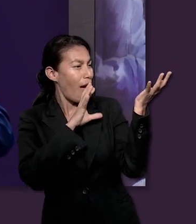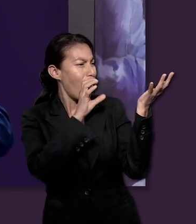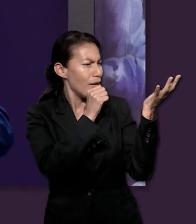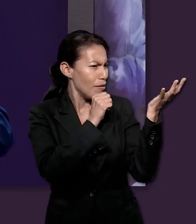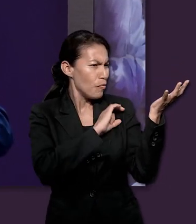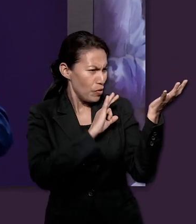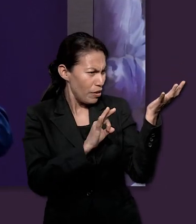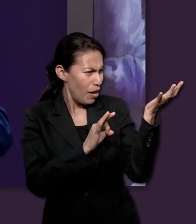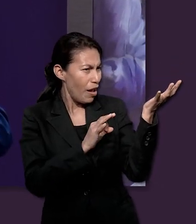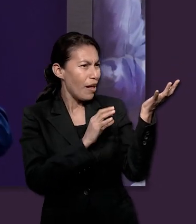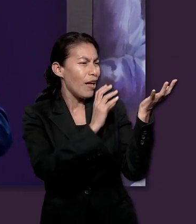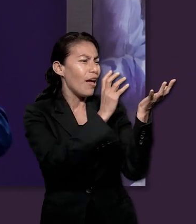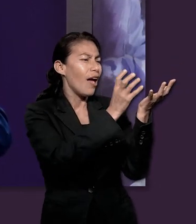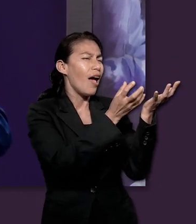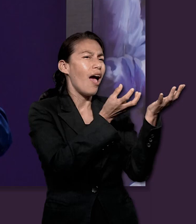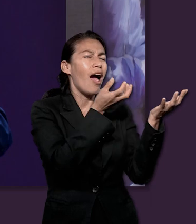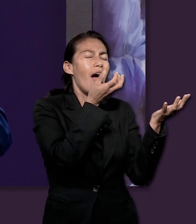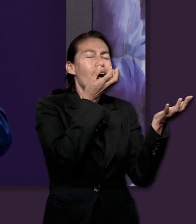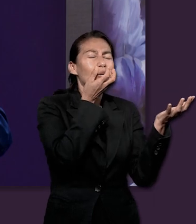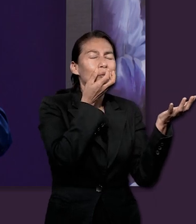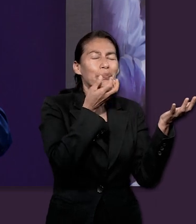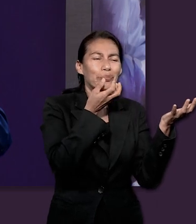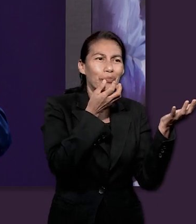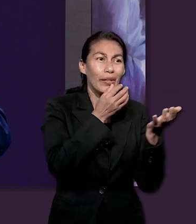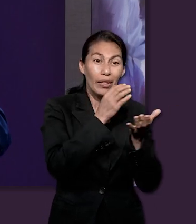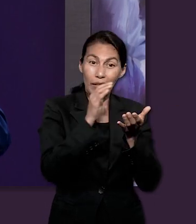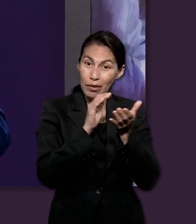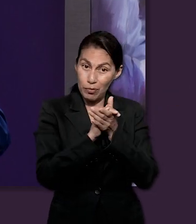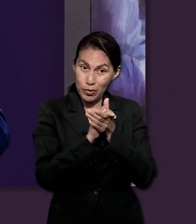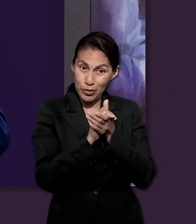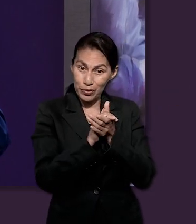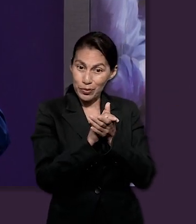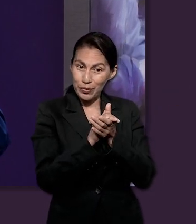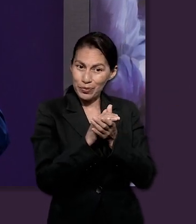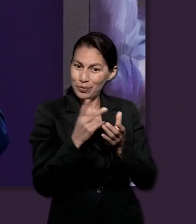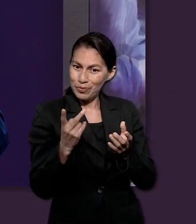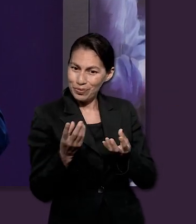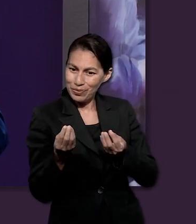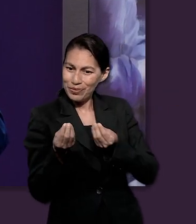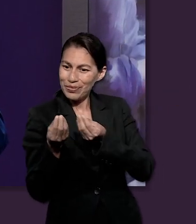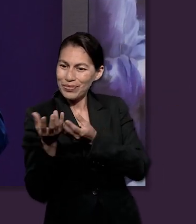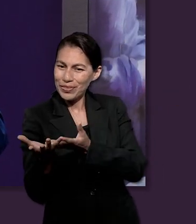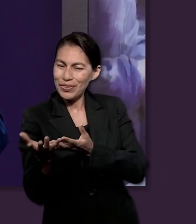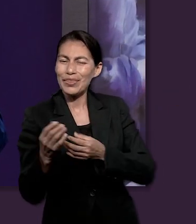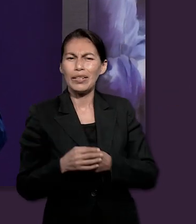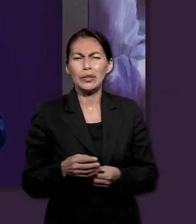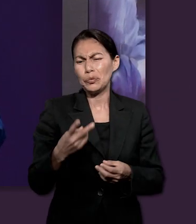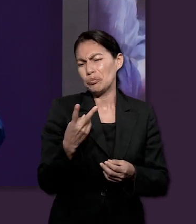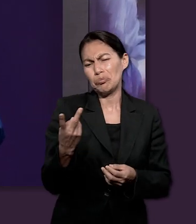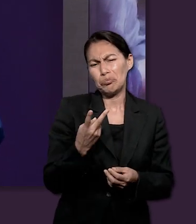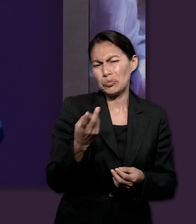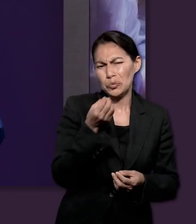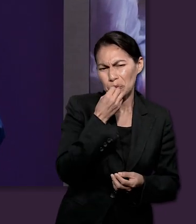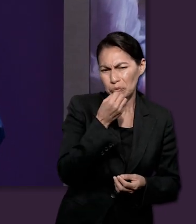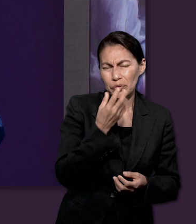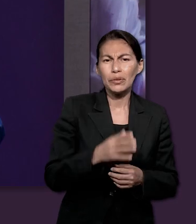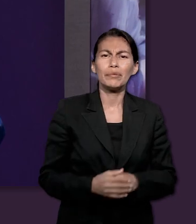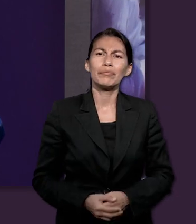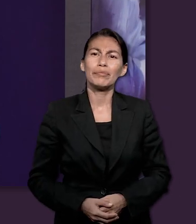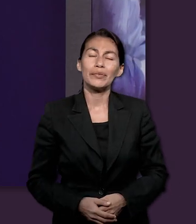de su fruto y comió, y también dio a su esposo, que comió igual que ella. Bueno,